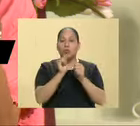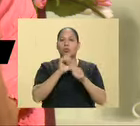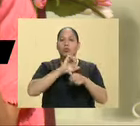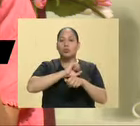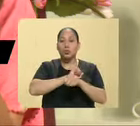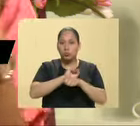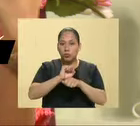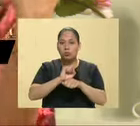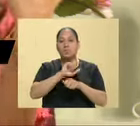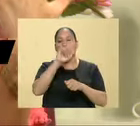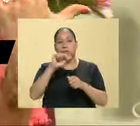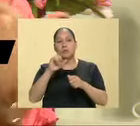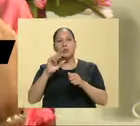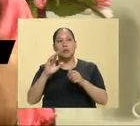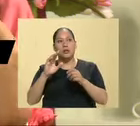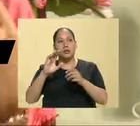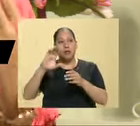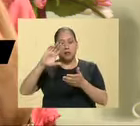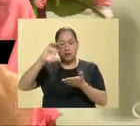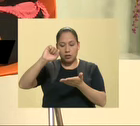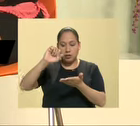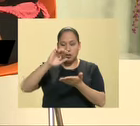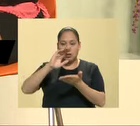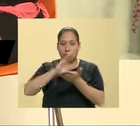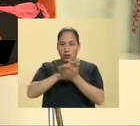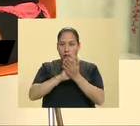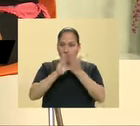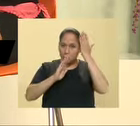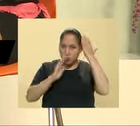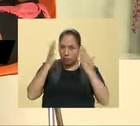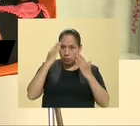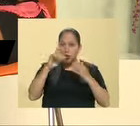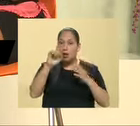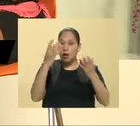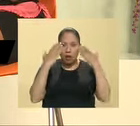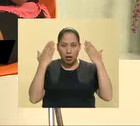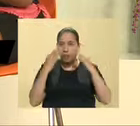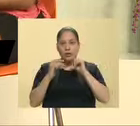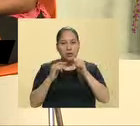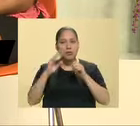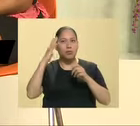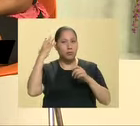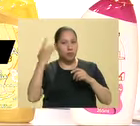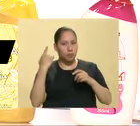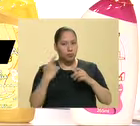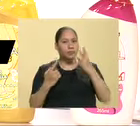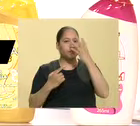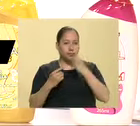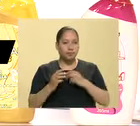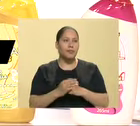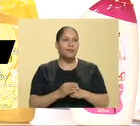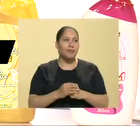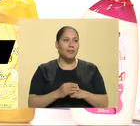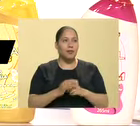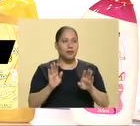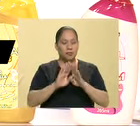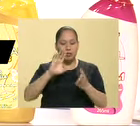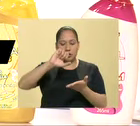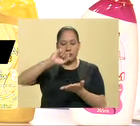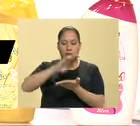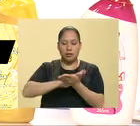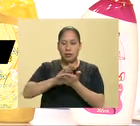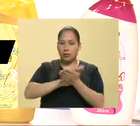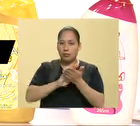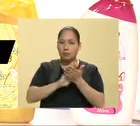y después la crema para peinar, esa evidentemente no se enjuaga. No. Y moldea, me imagino, el cabello. Así es. Así es, la crema para peinar